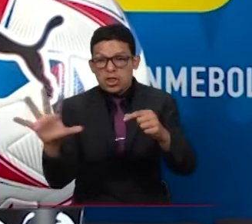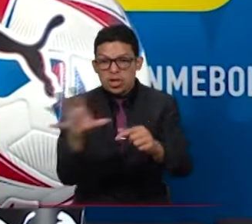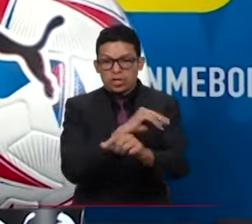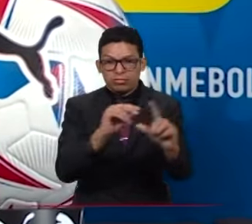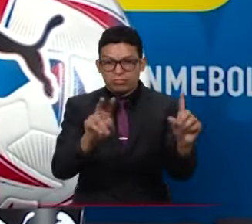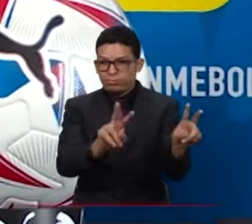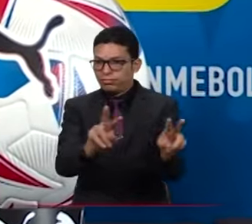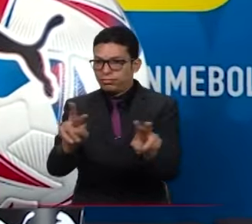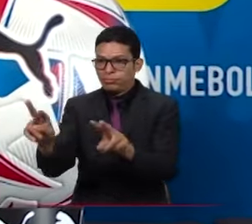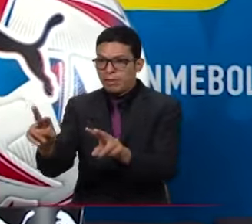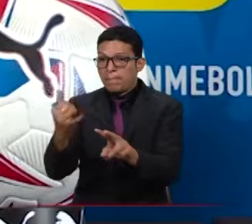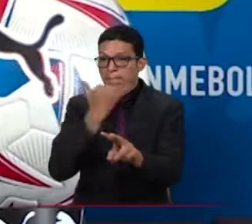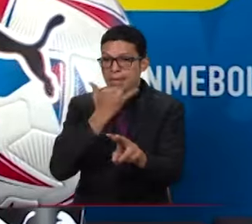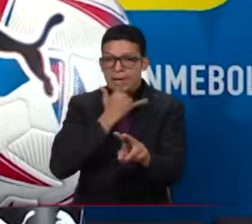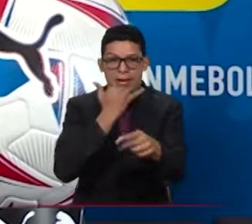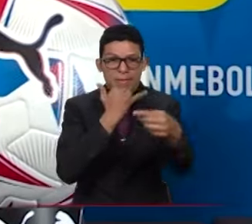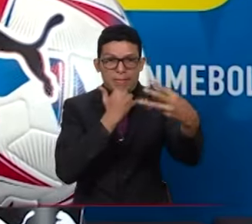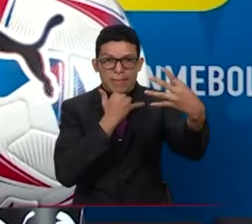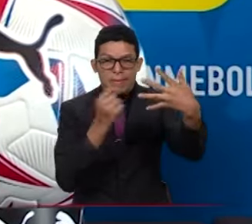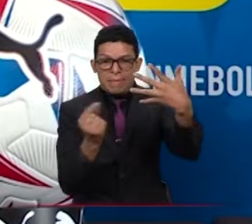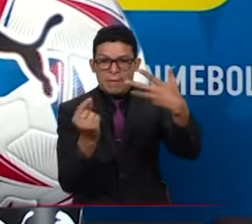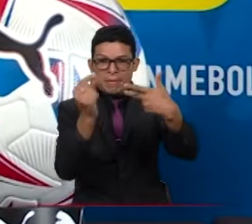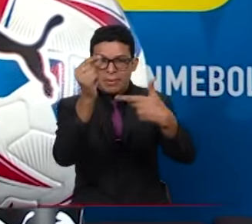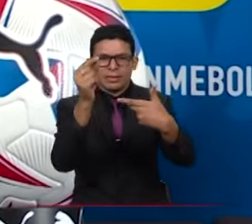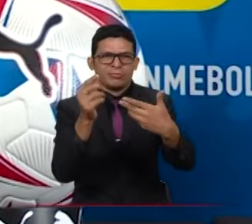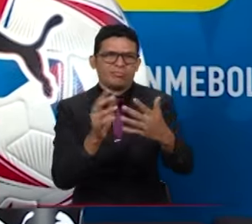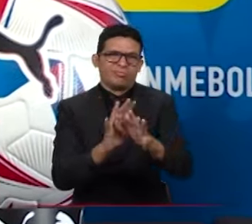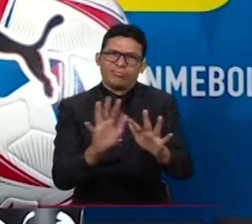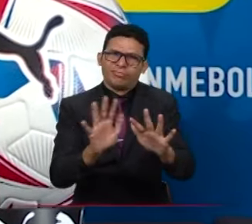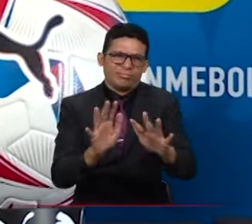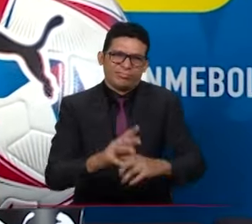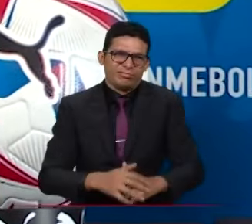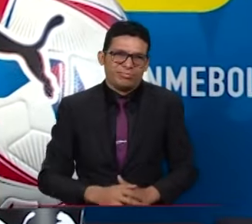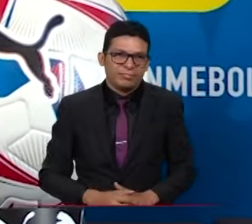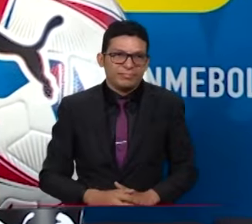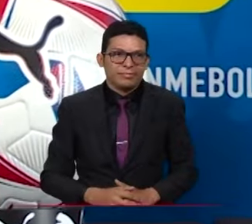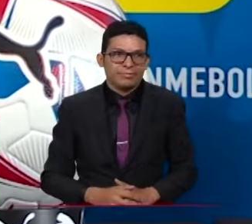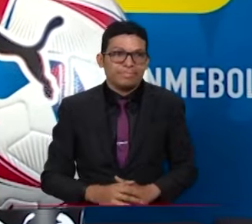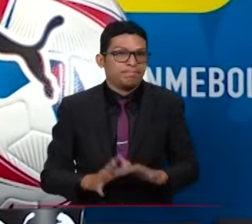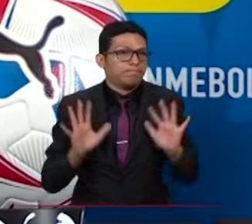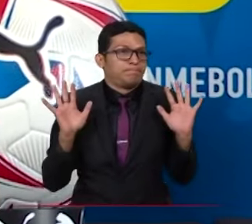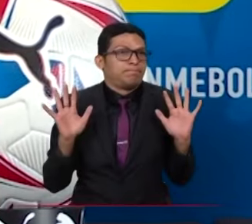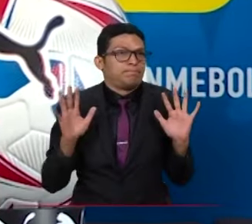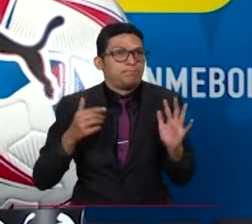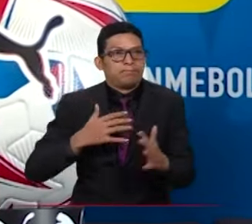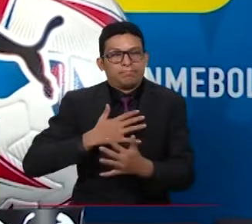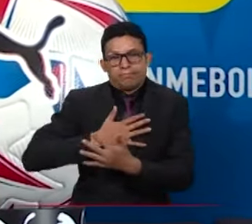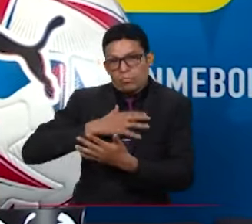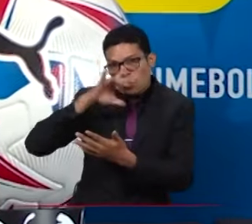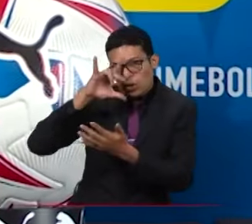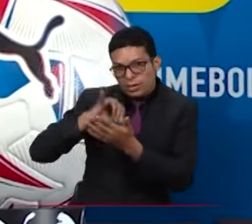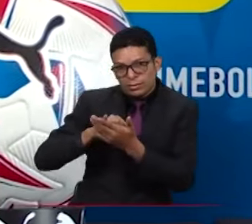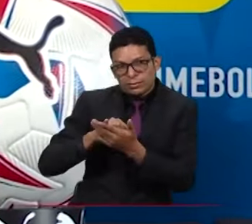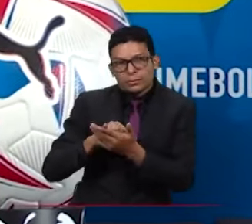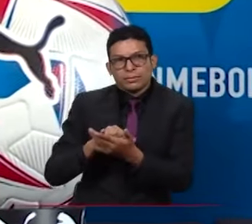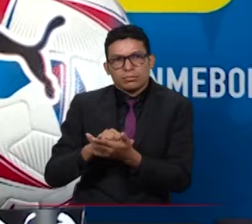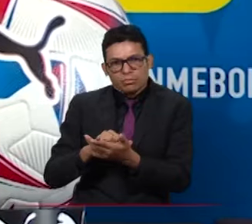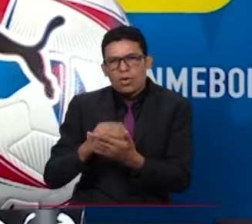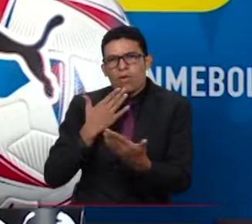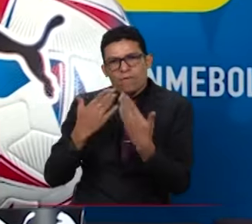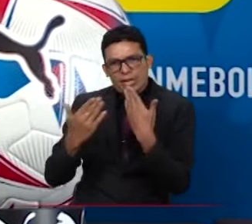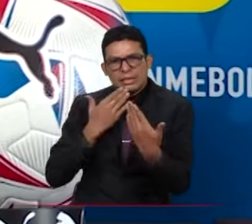detengo a los errores en específicos, ¿no? de otros partidos. Así que yo creo que